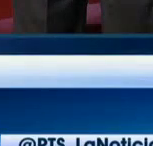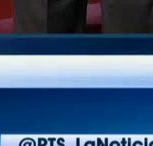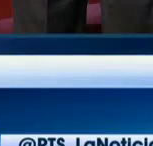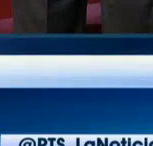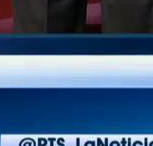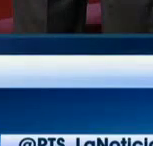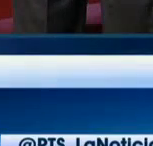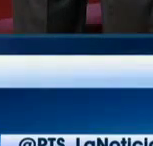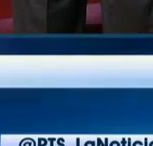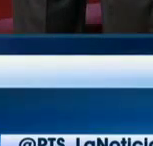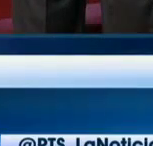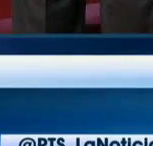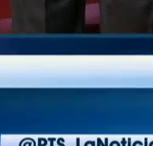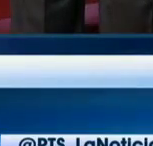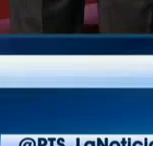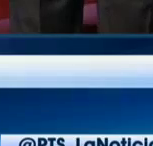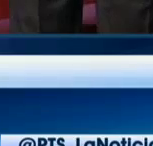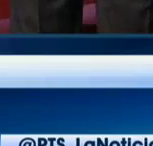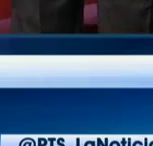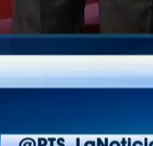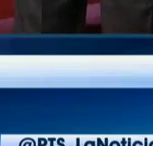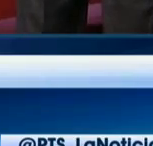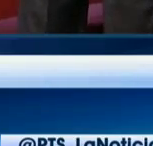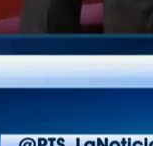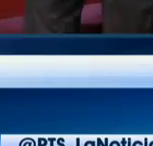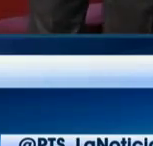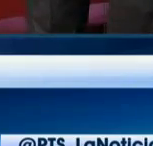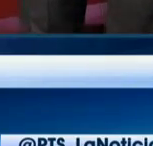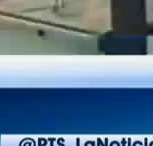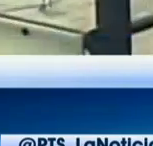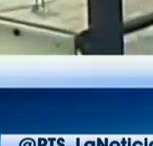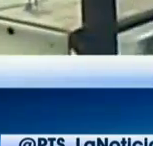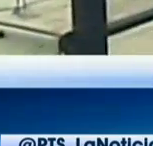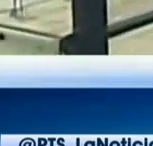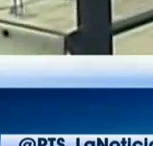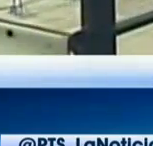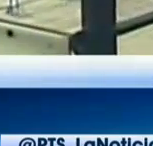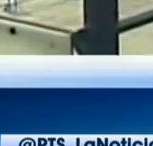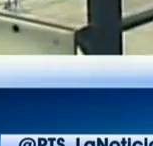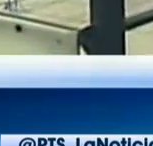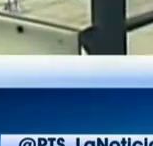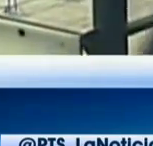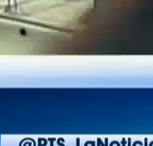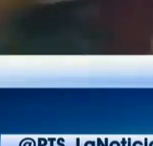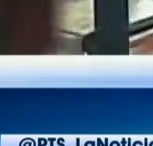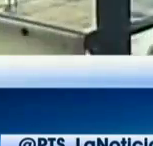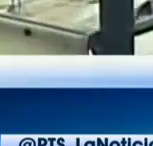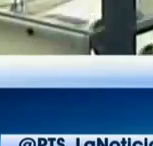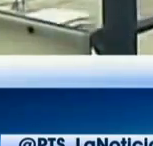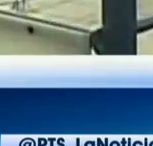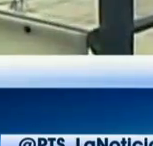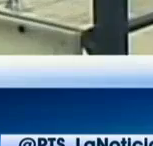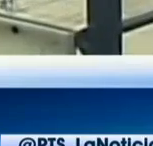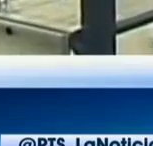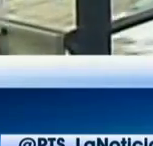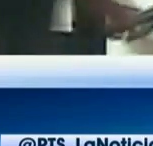madrugada ante esta temperatura de páramo que se registra a esta hora de la mañana en los exteriores del antiguo cuartel